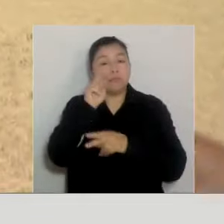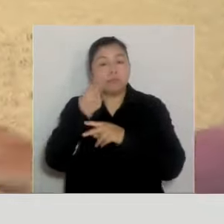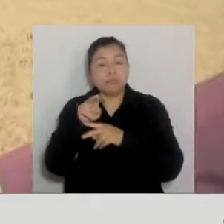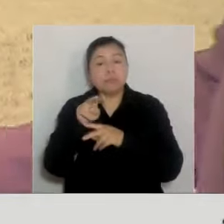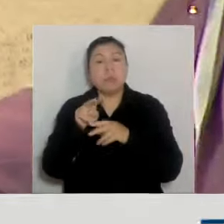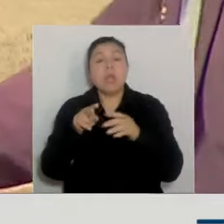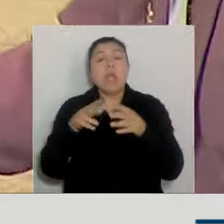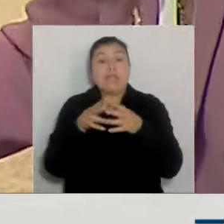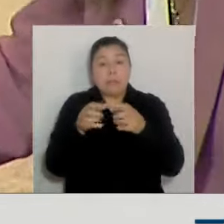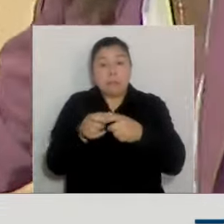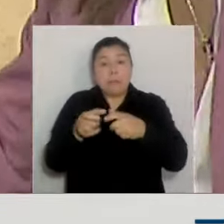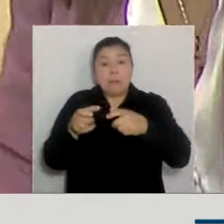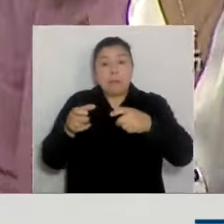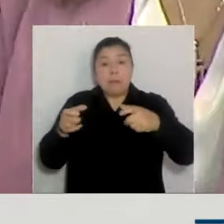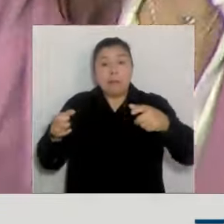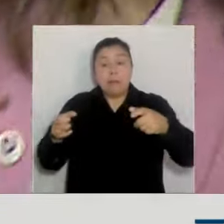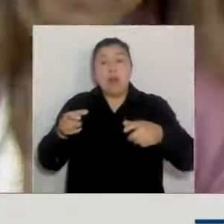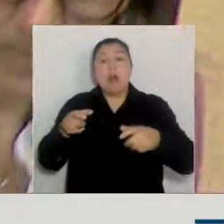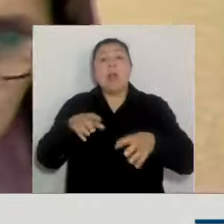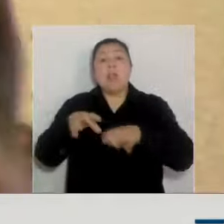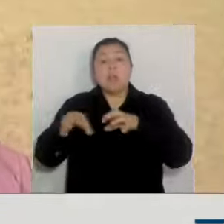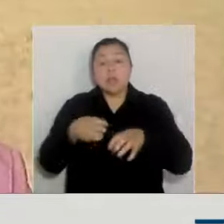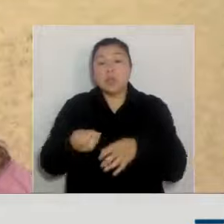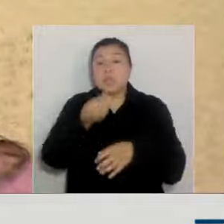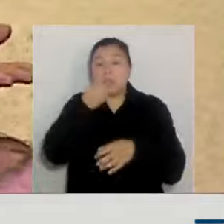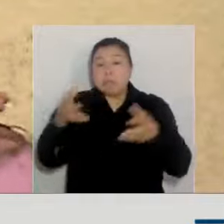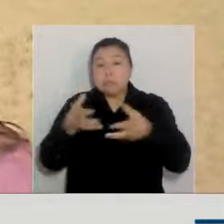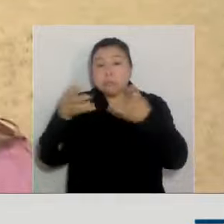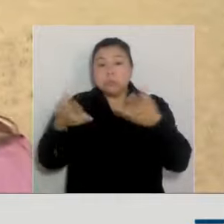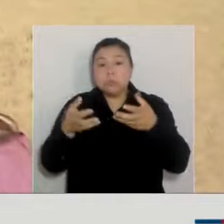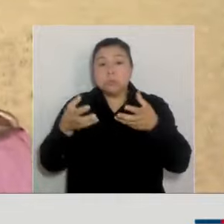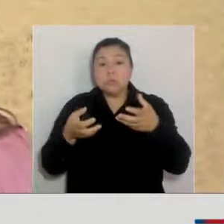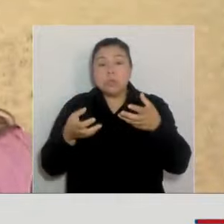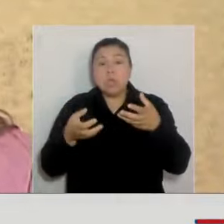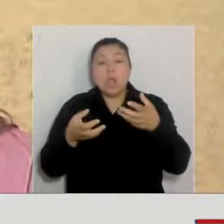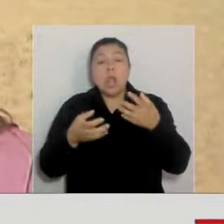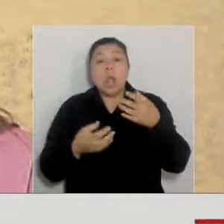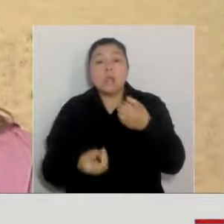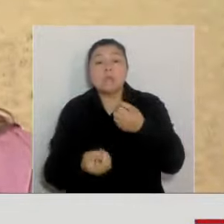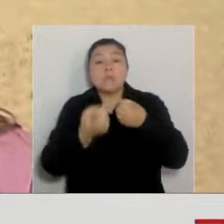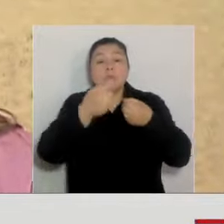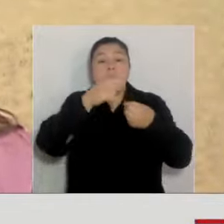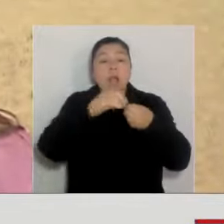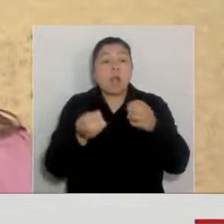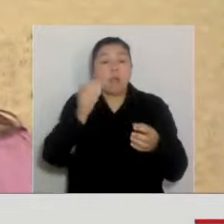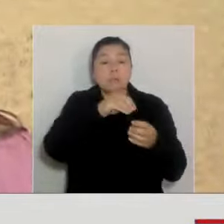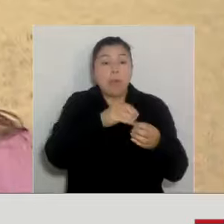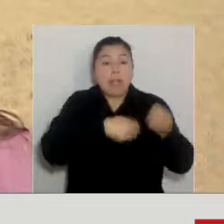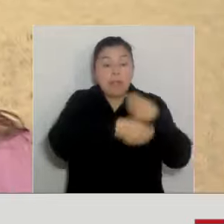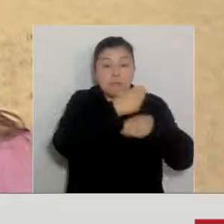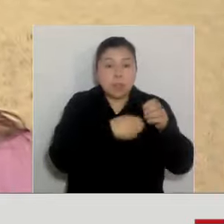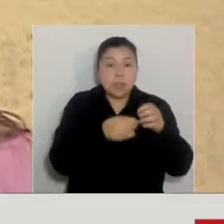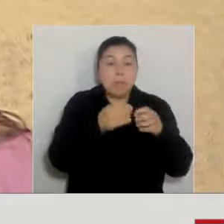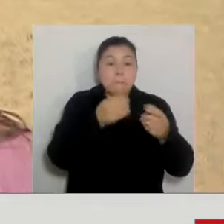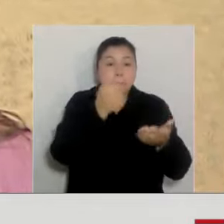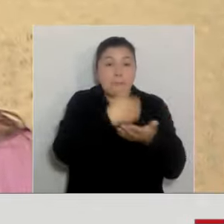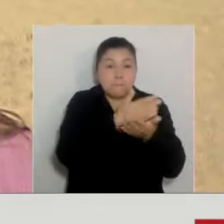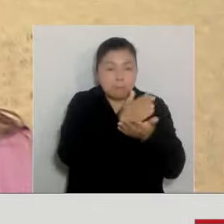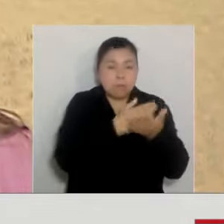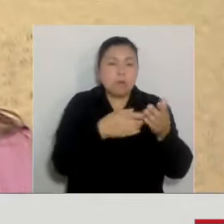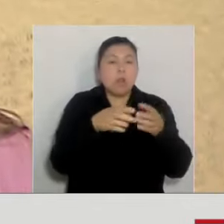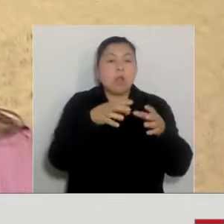crece día a día lo están incorporando dentro de sus alternativas que venden a la comunidad por